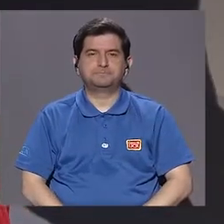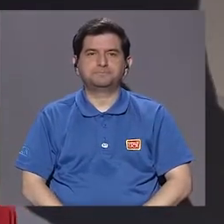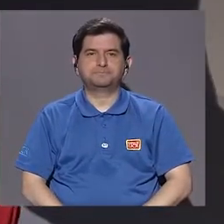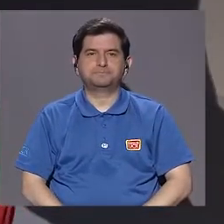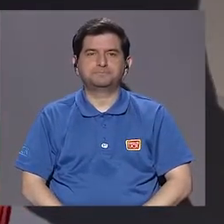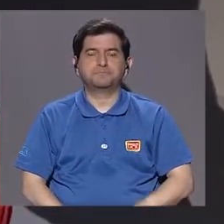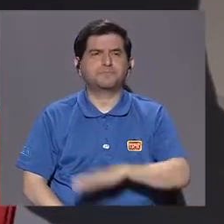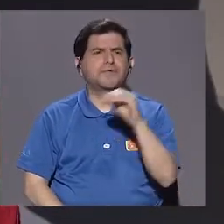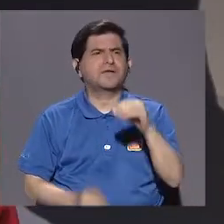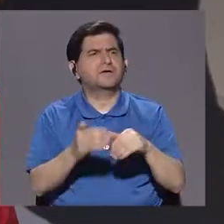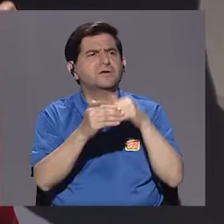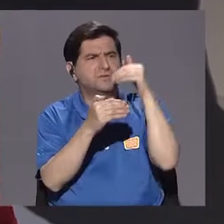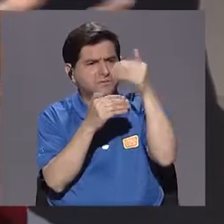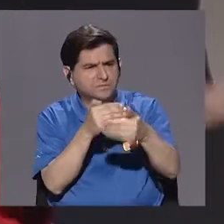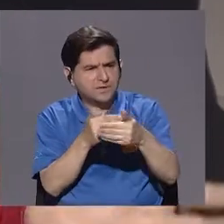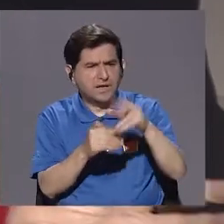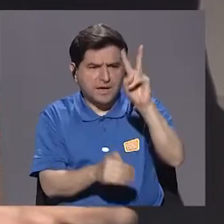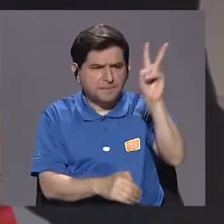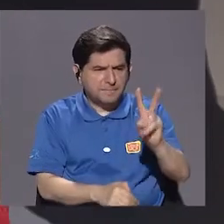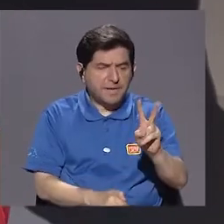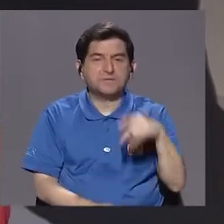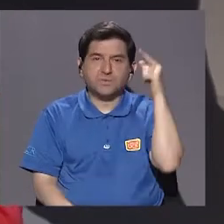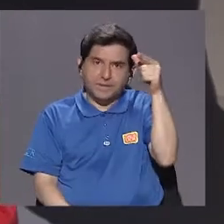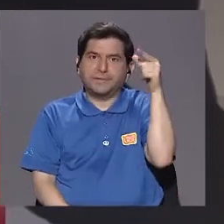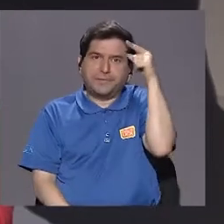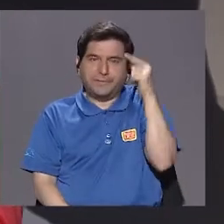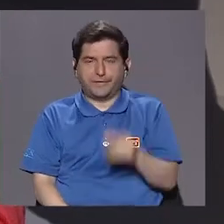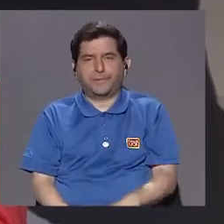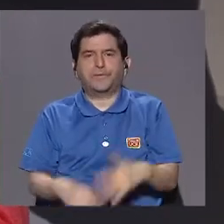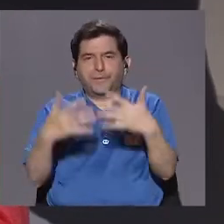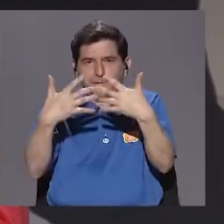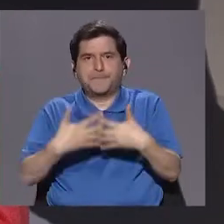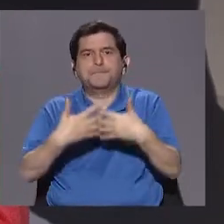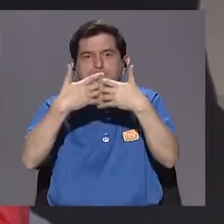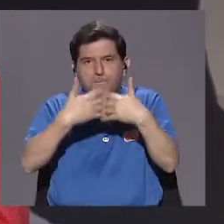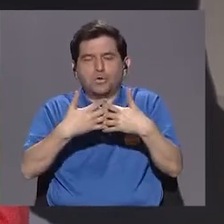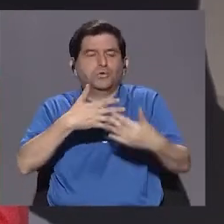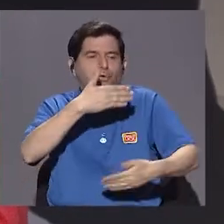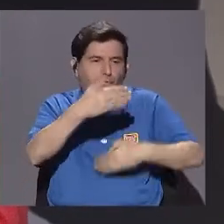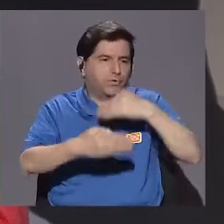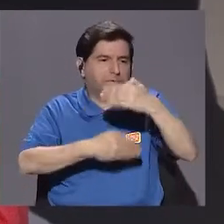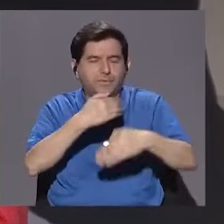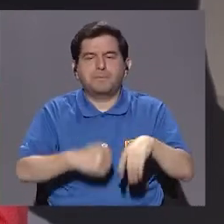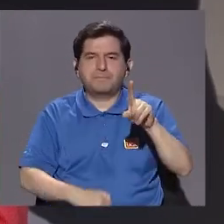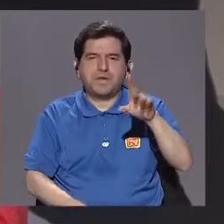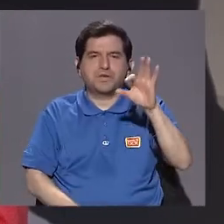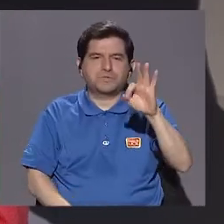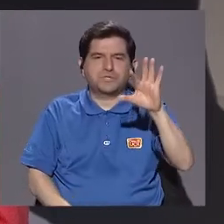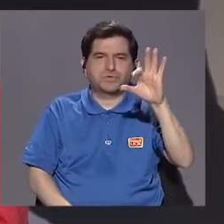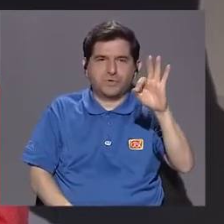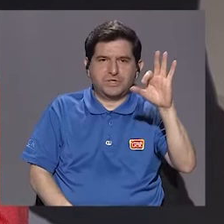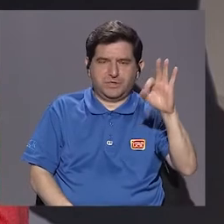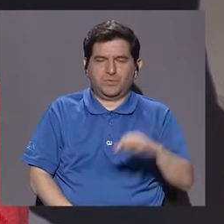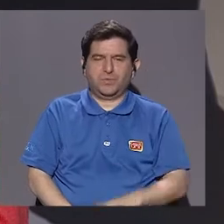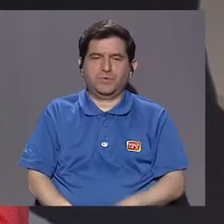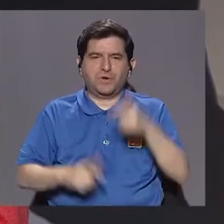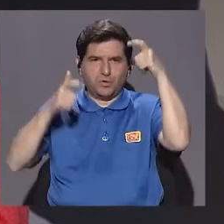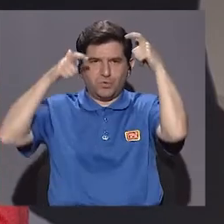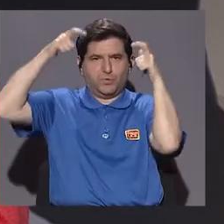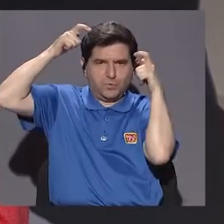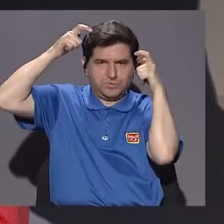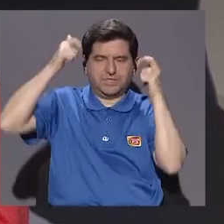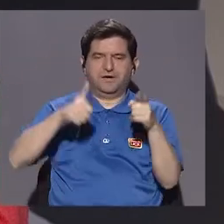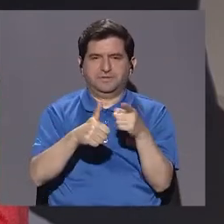y después en venezuela indudablemente el motor de ese proceso desde 1999 con hugo